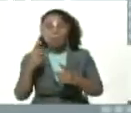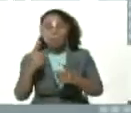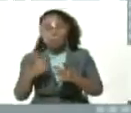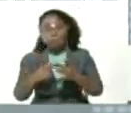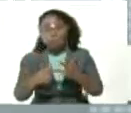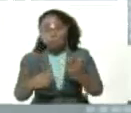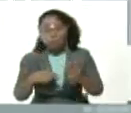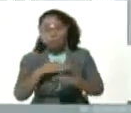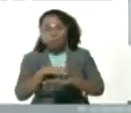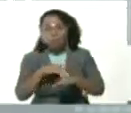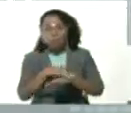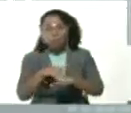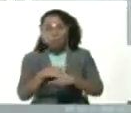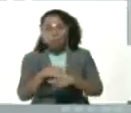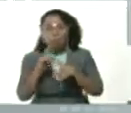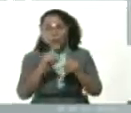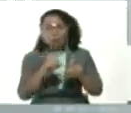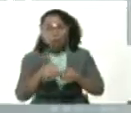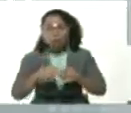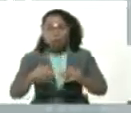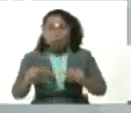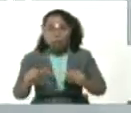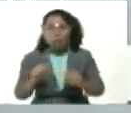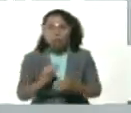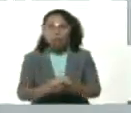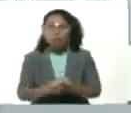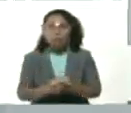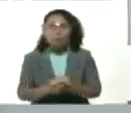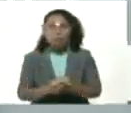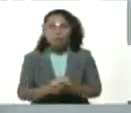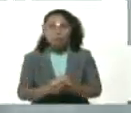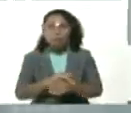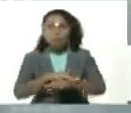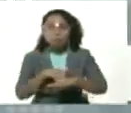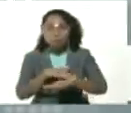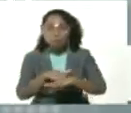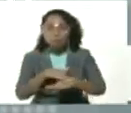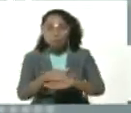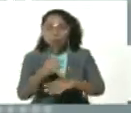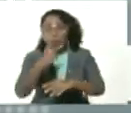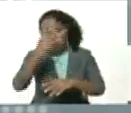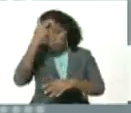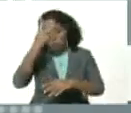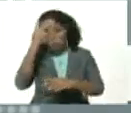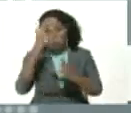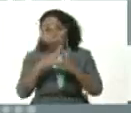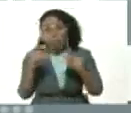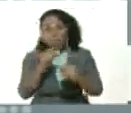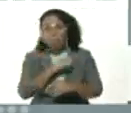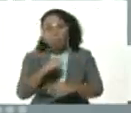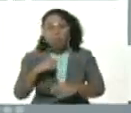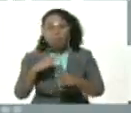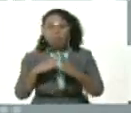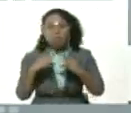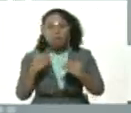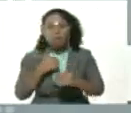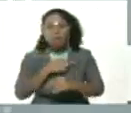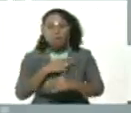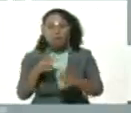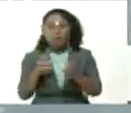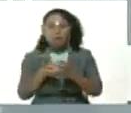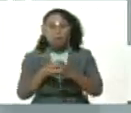del Ministerio de Agricultura y Tierras, con el ministro Castro Soteldo, el ministro Tarek El Aissami, con todo el personal, todos nuestros